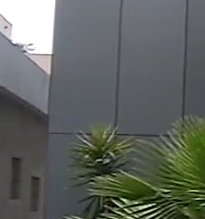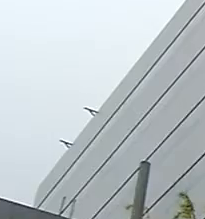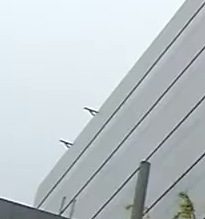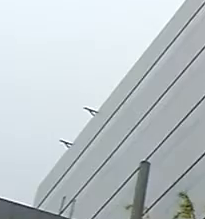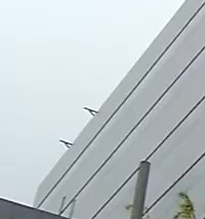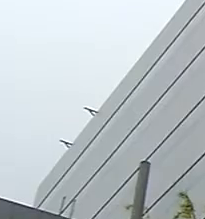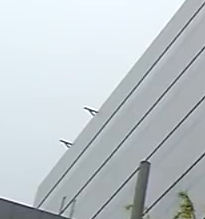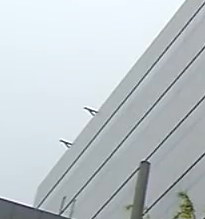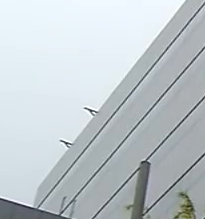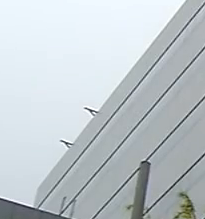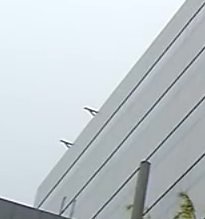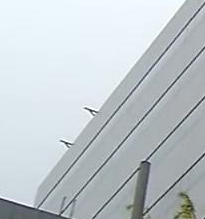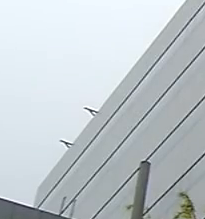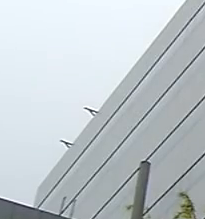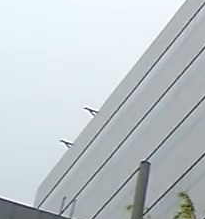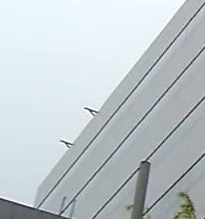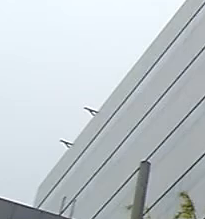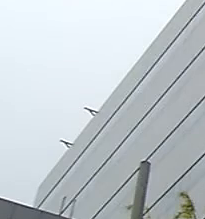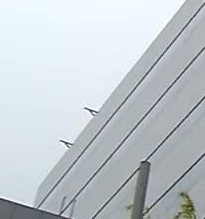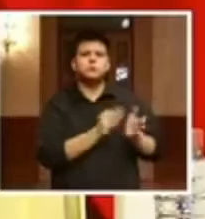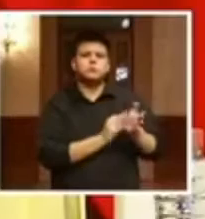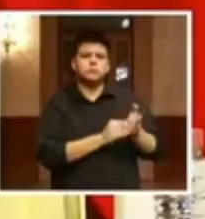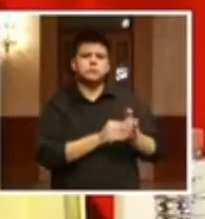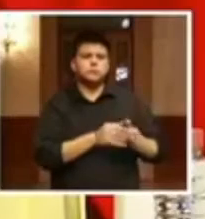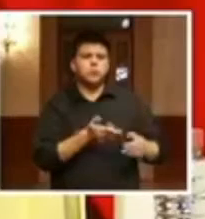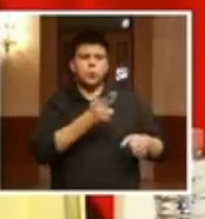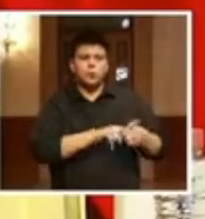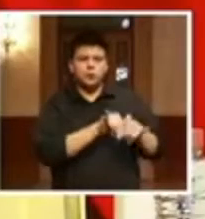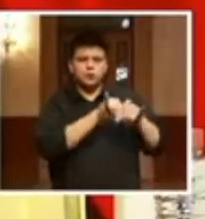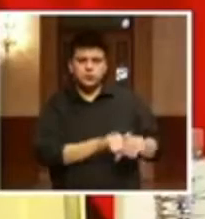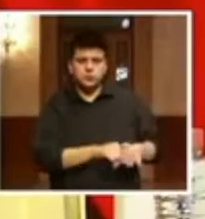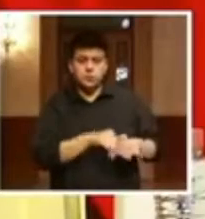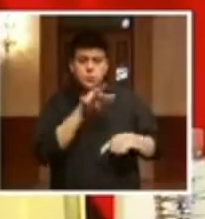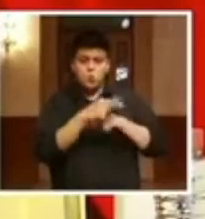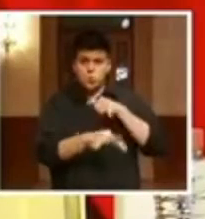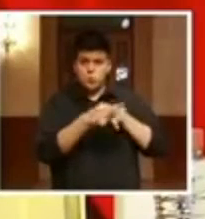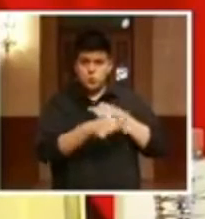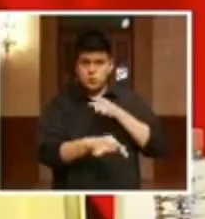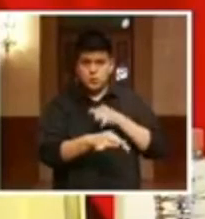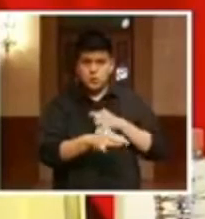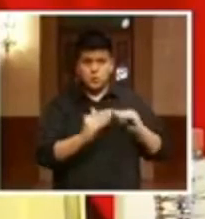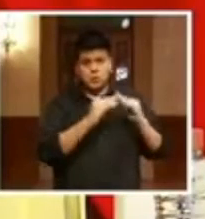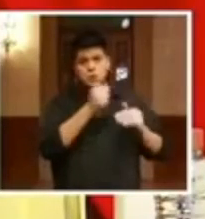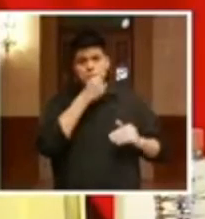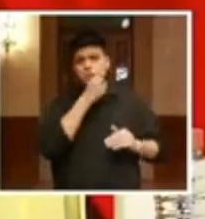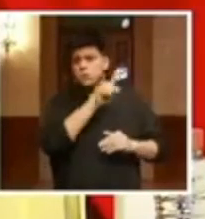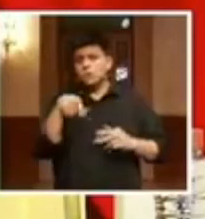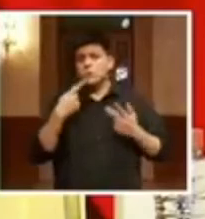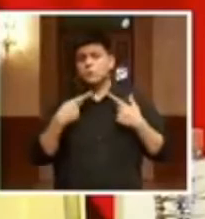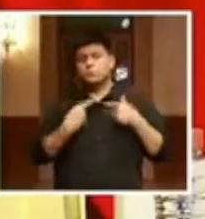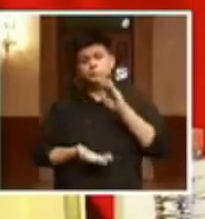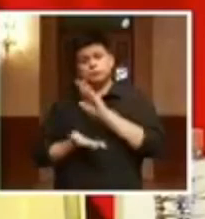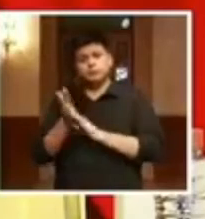delicados pero no han tenido que ser intubados del último así no los pacientes fueron a su domicilio a